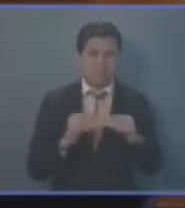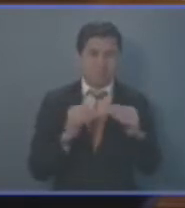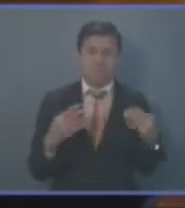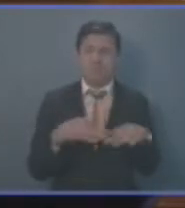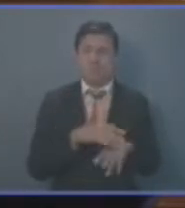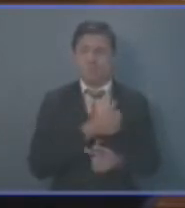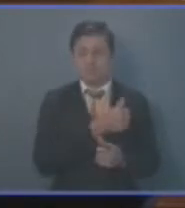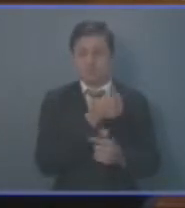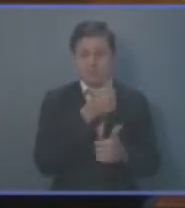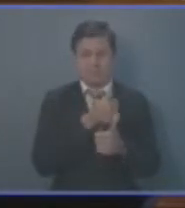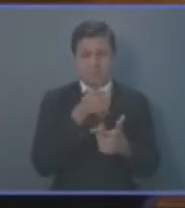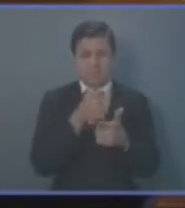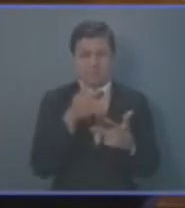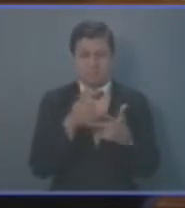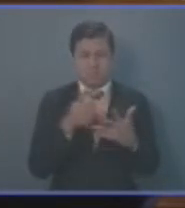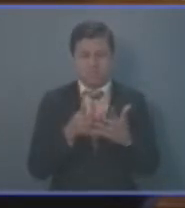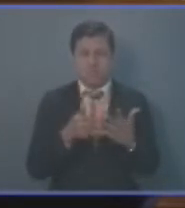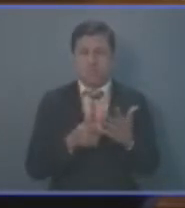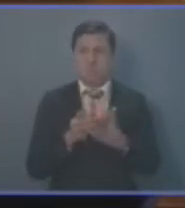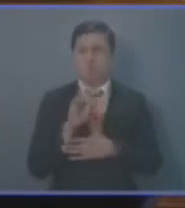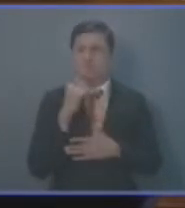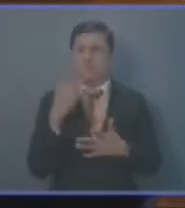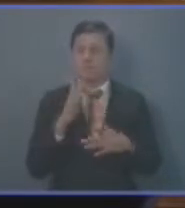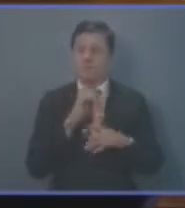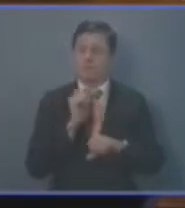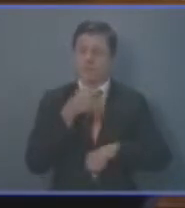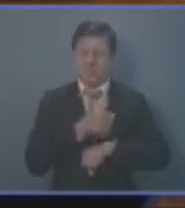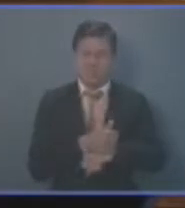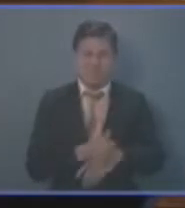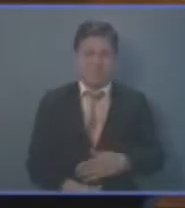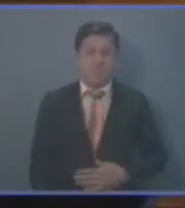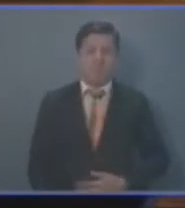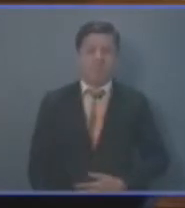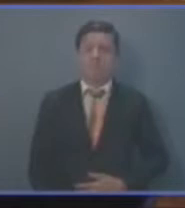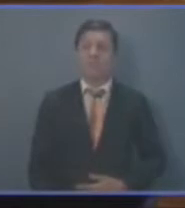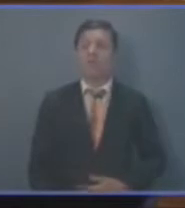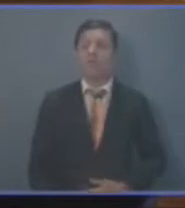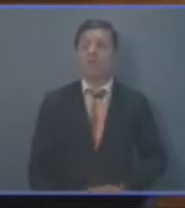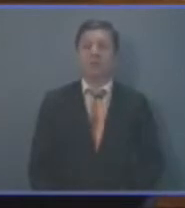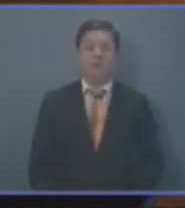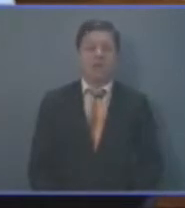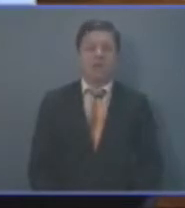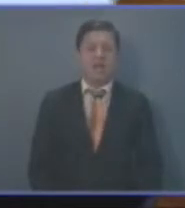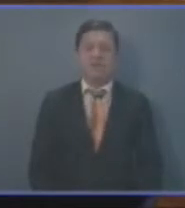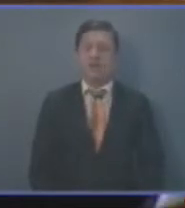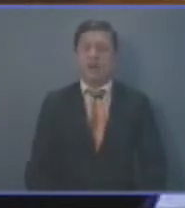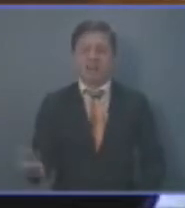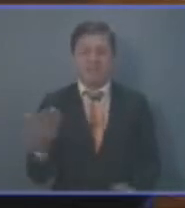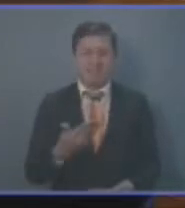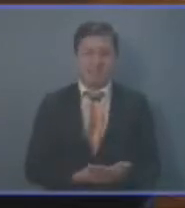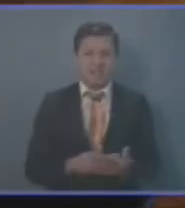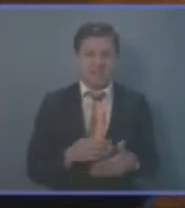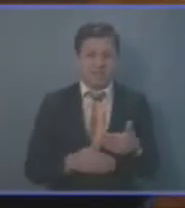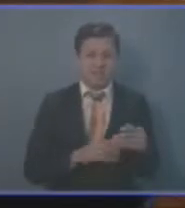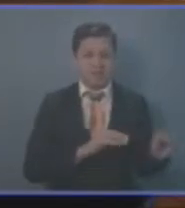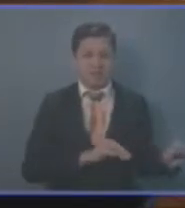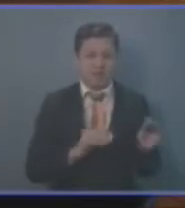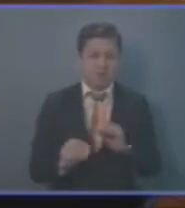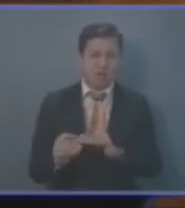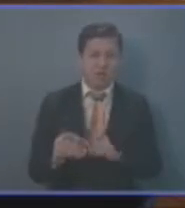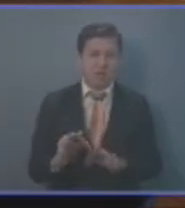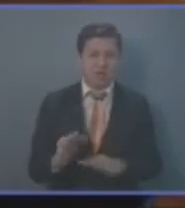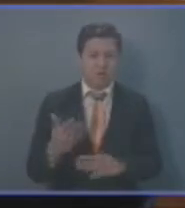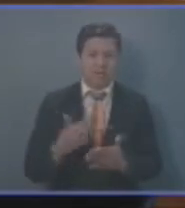de cada una de las instituciones que lo conforman. Su organización y funcionamiento estarán a cargo del ente